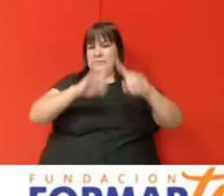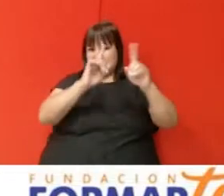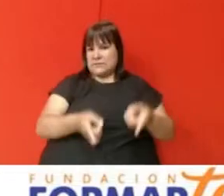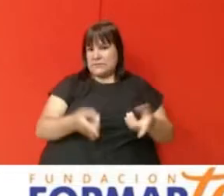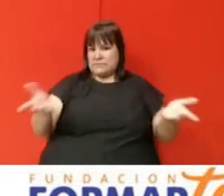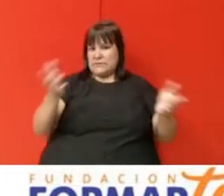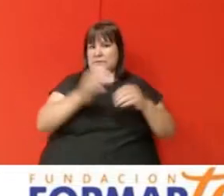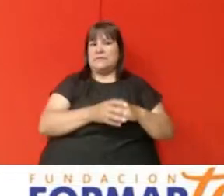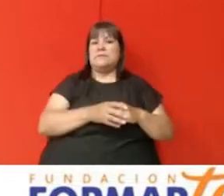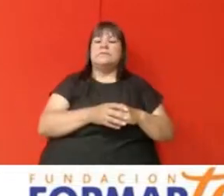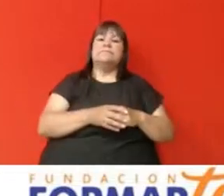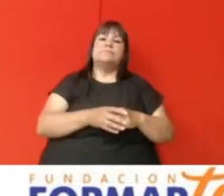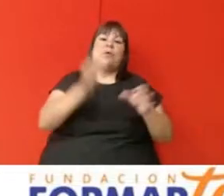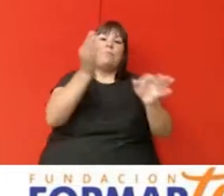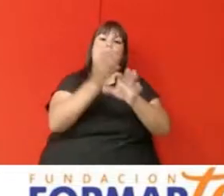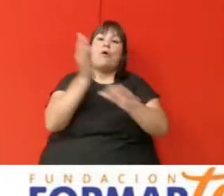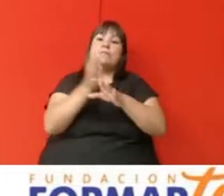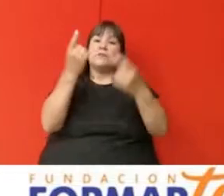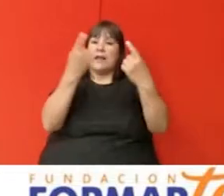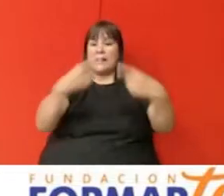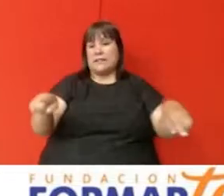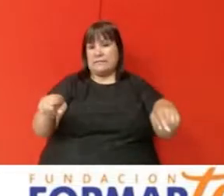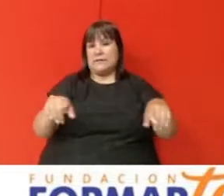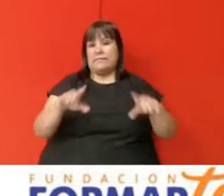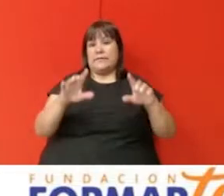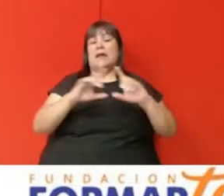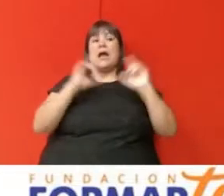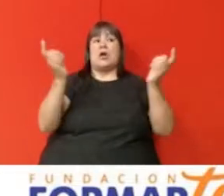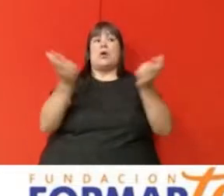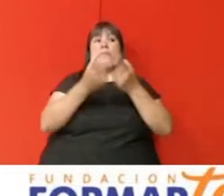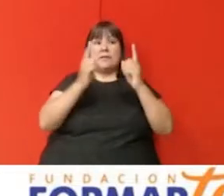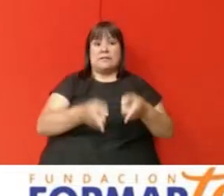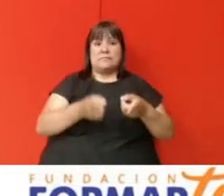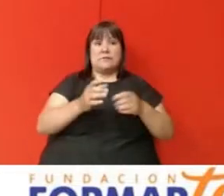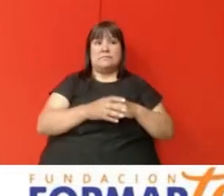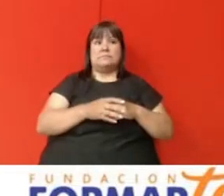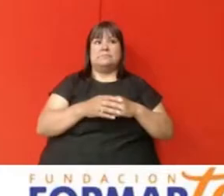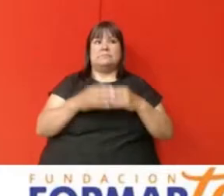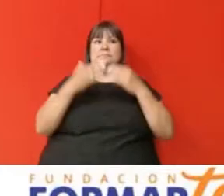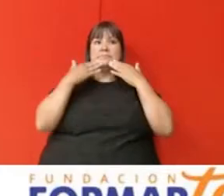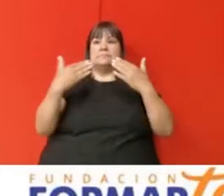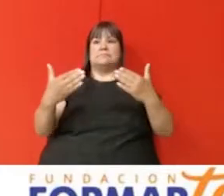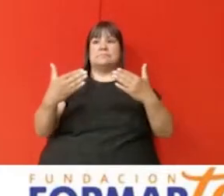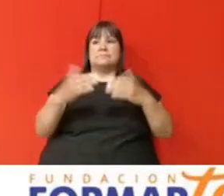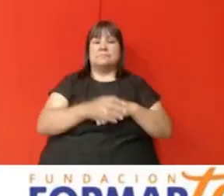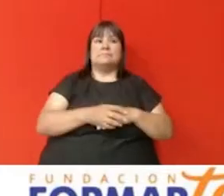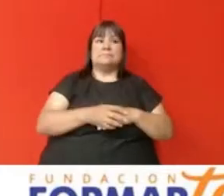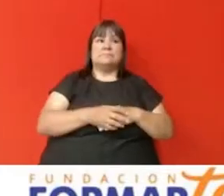las autoridades sanitarias y a toda la comunidad. Muchas gracias.